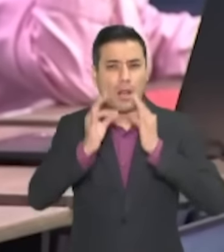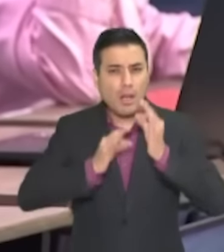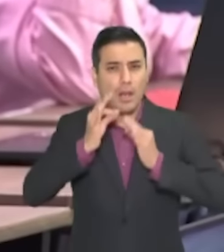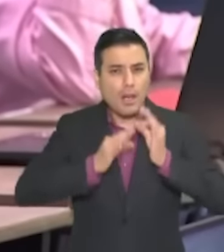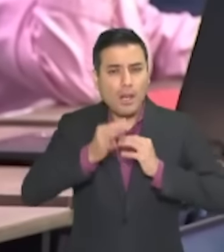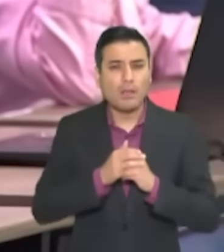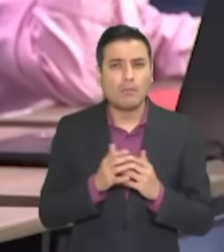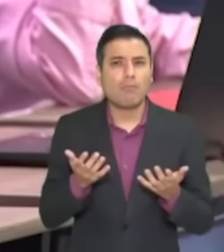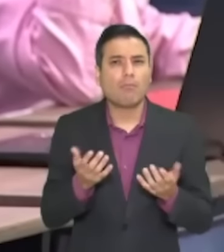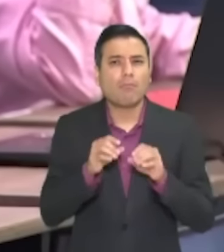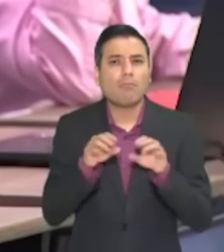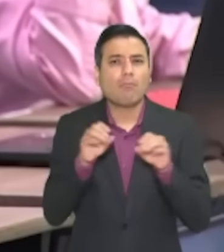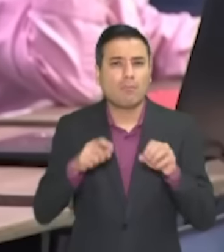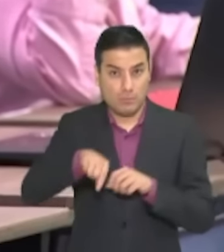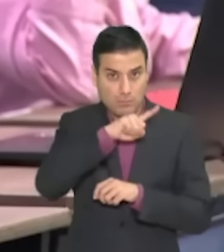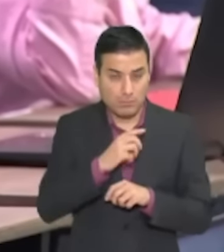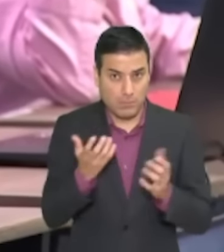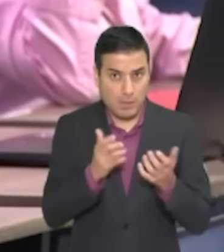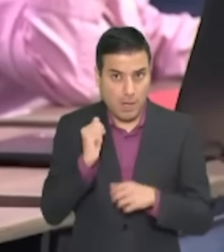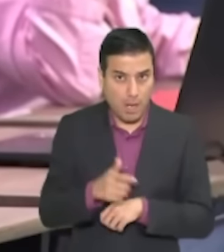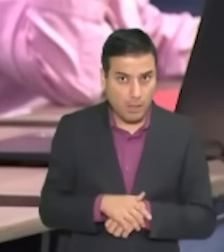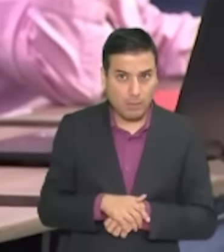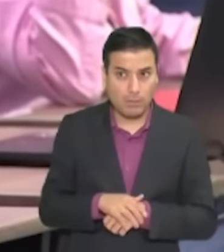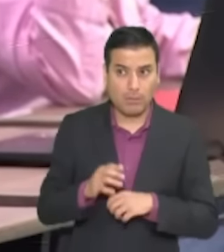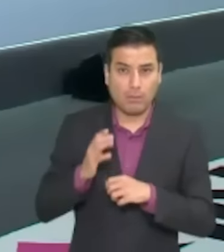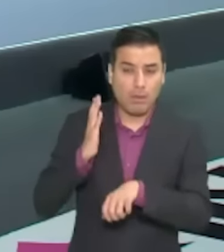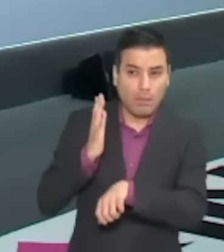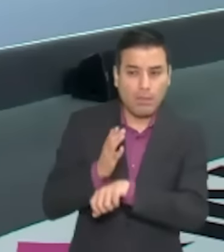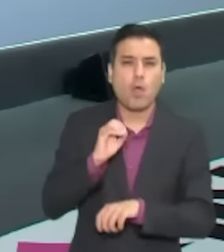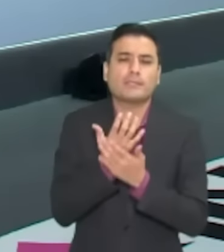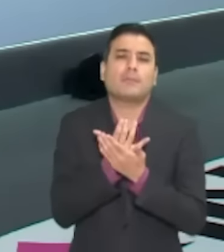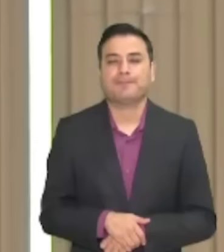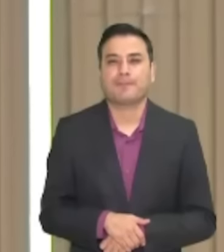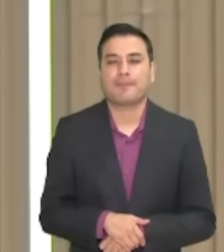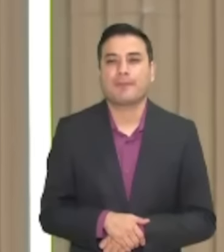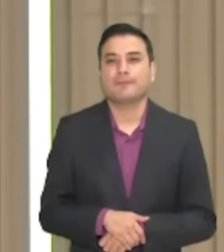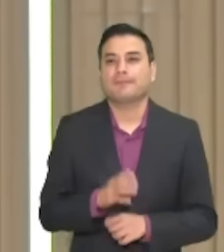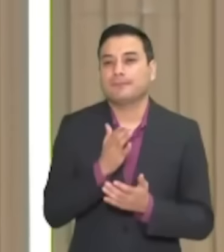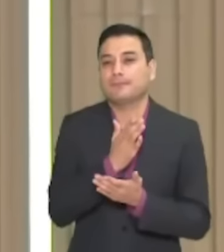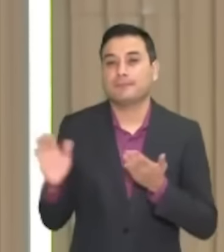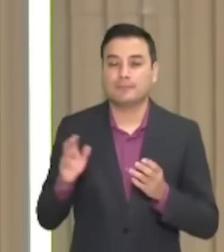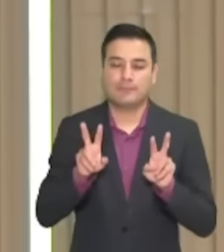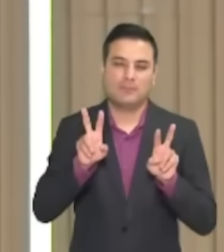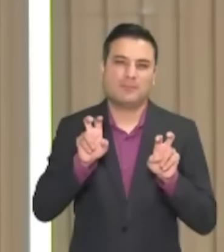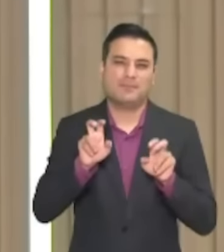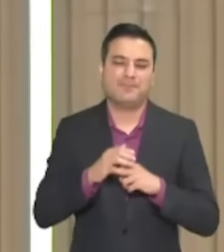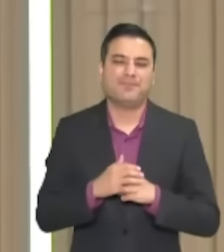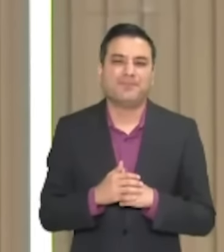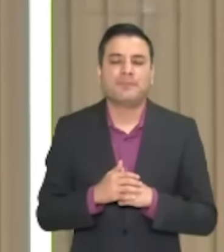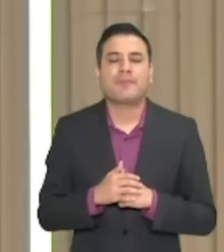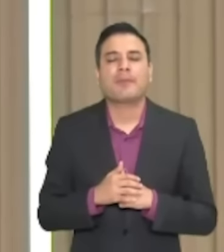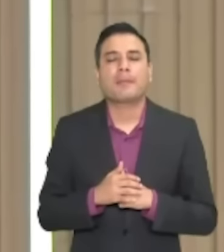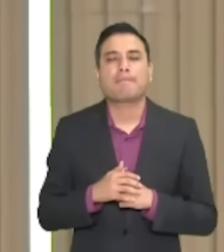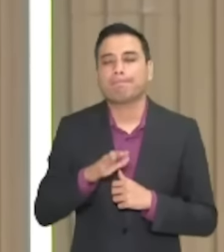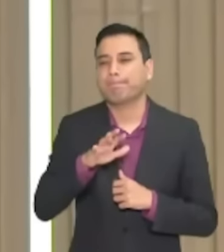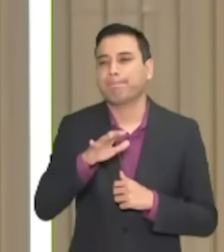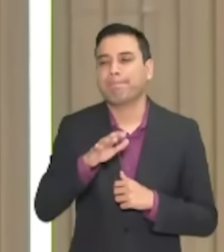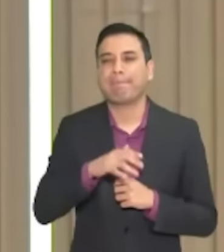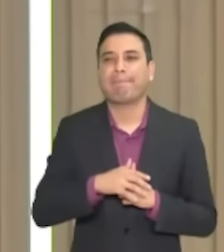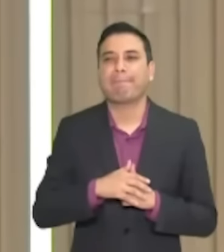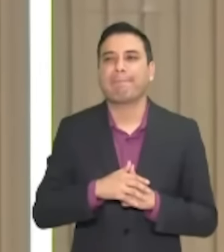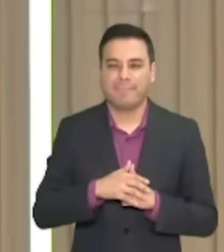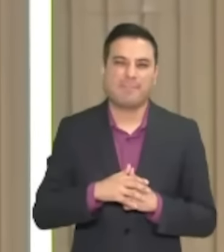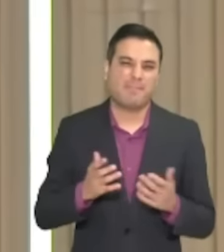y algunos otros. ¿Se van a actuar en este tema por oficio o van a esperar la queja para actuar? Respecto a la suspensión de